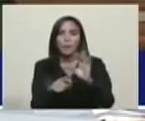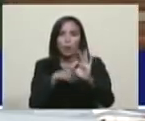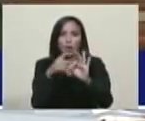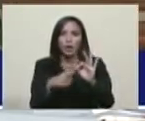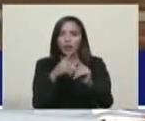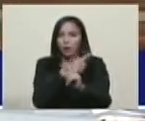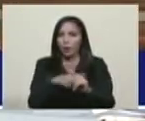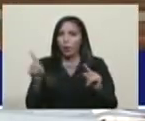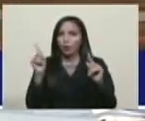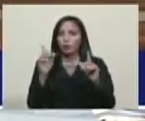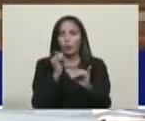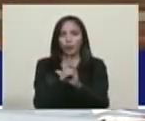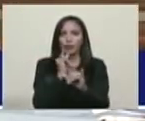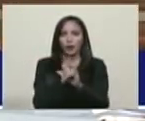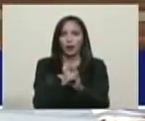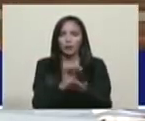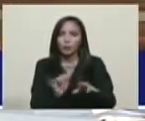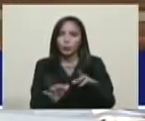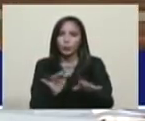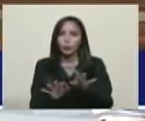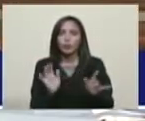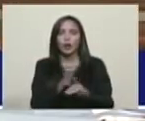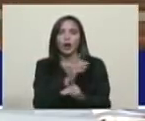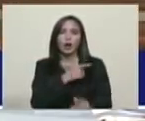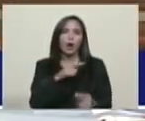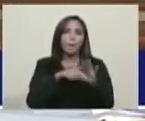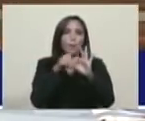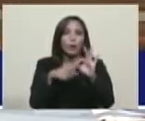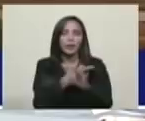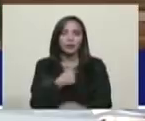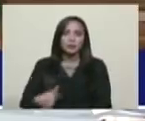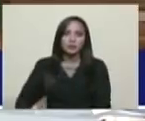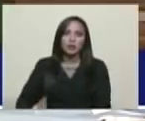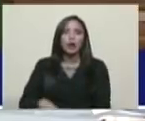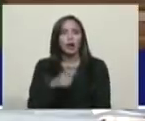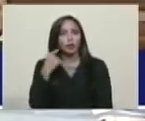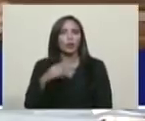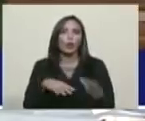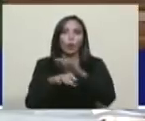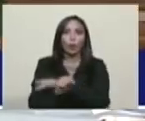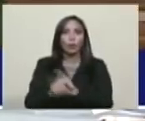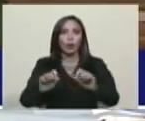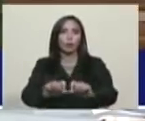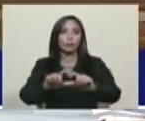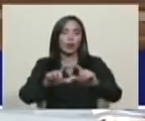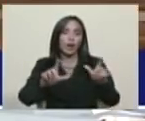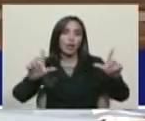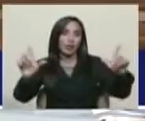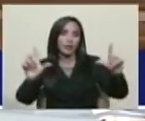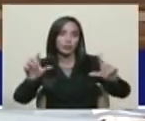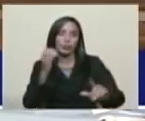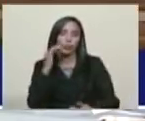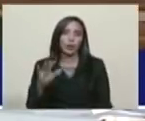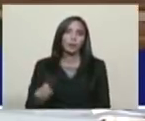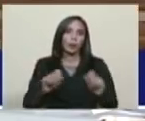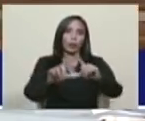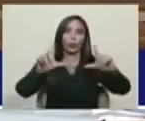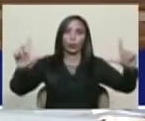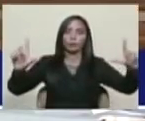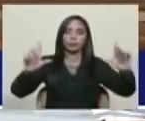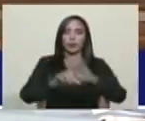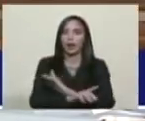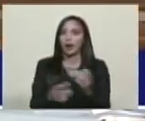la vía de criptomonedas en yuanes y compra en yuanes tremendo televisor, por ejemplo.